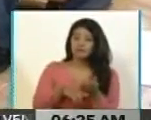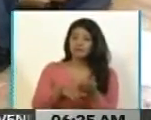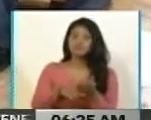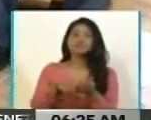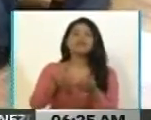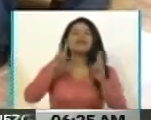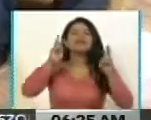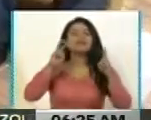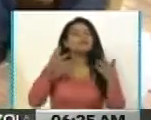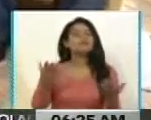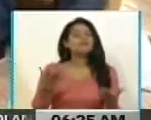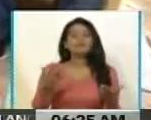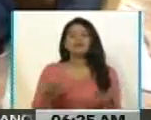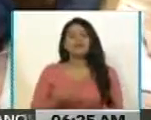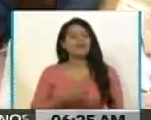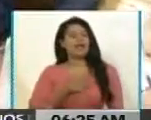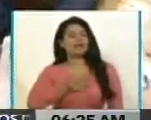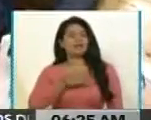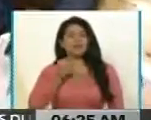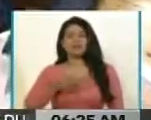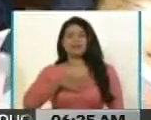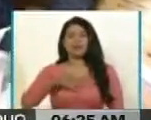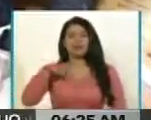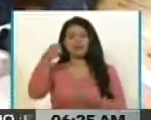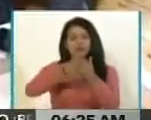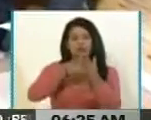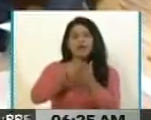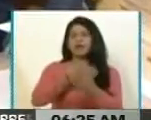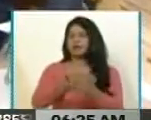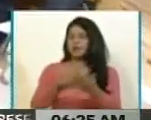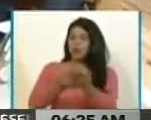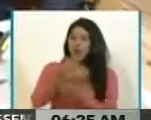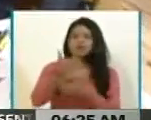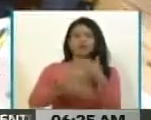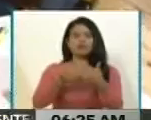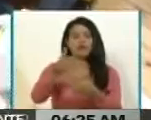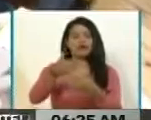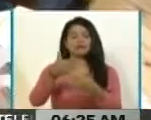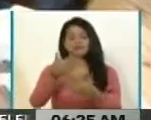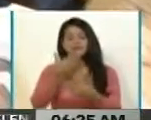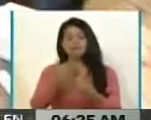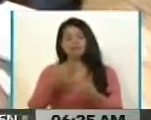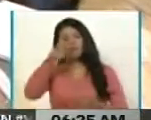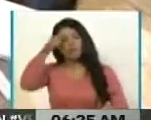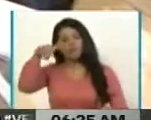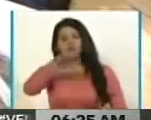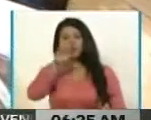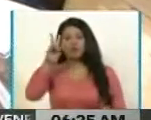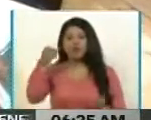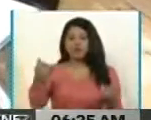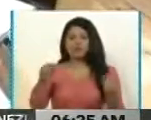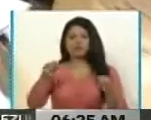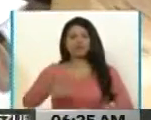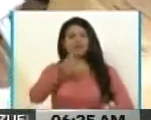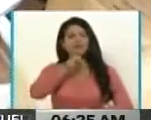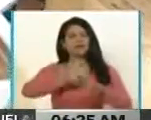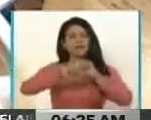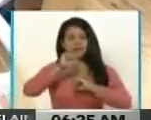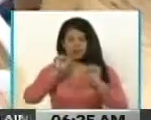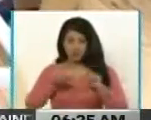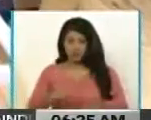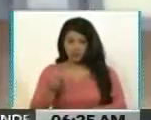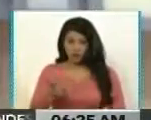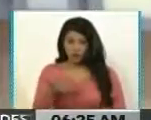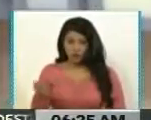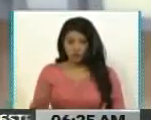ese ímpetu, esas ganas de luchar, esas ganas de seguir adelante que tiene el pueblo venezolano, que en este momento está en resistencia, ¿no? Claro, pero